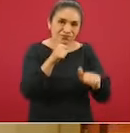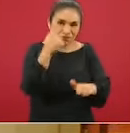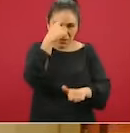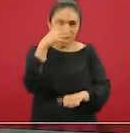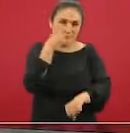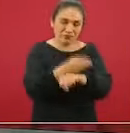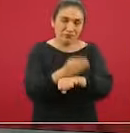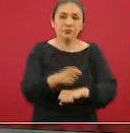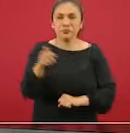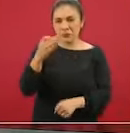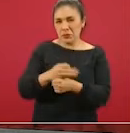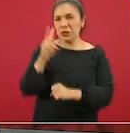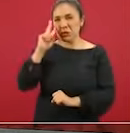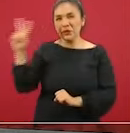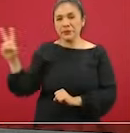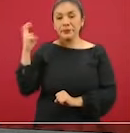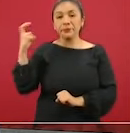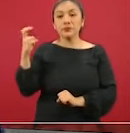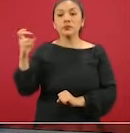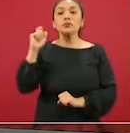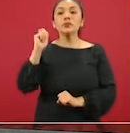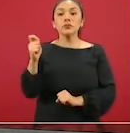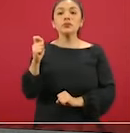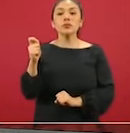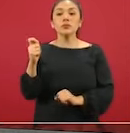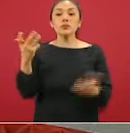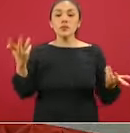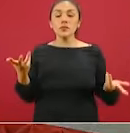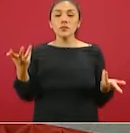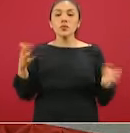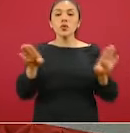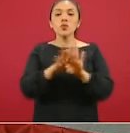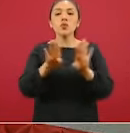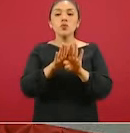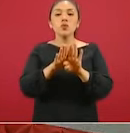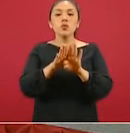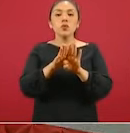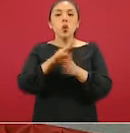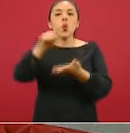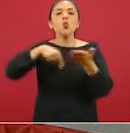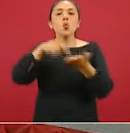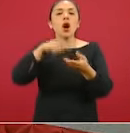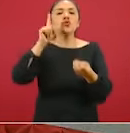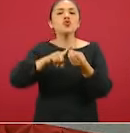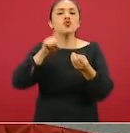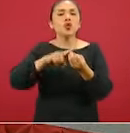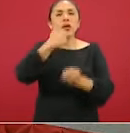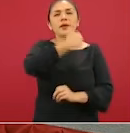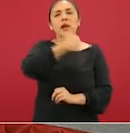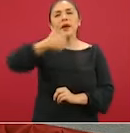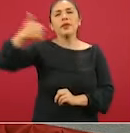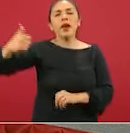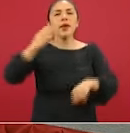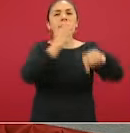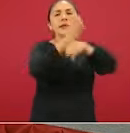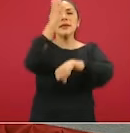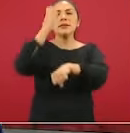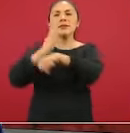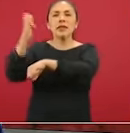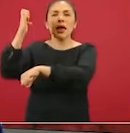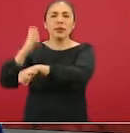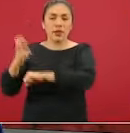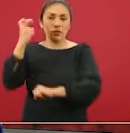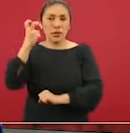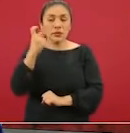enfermedades. Aquí podemos ver precisamente la distribución de estos brotes por cada una de las entidades que en su